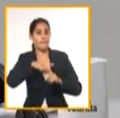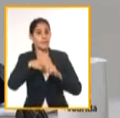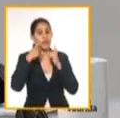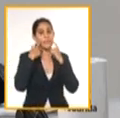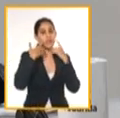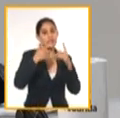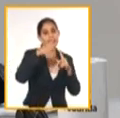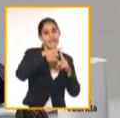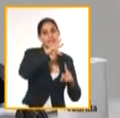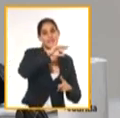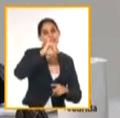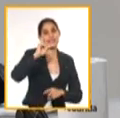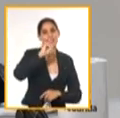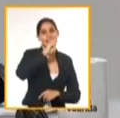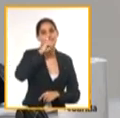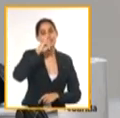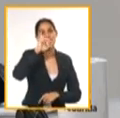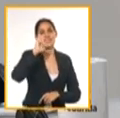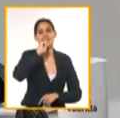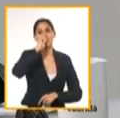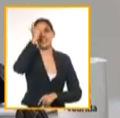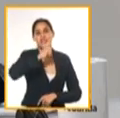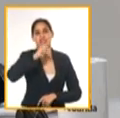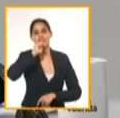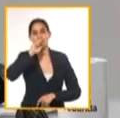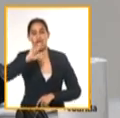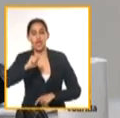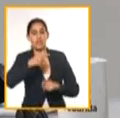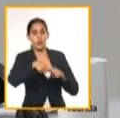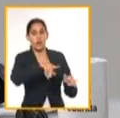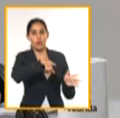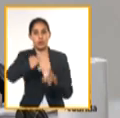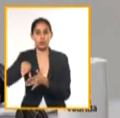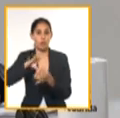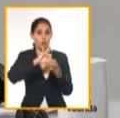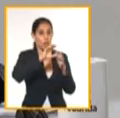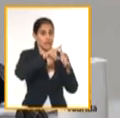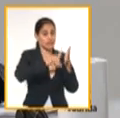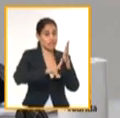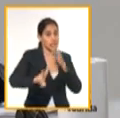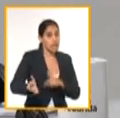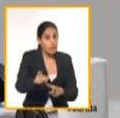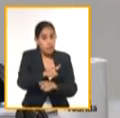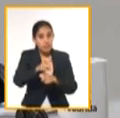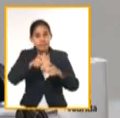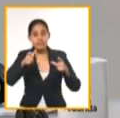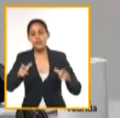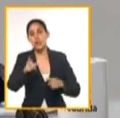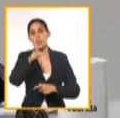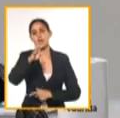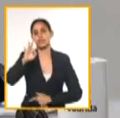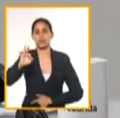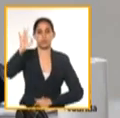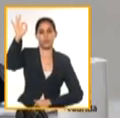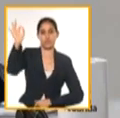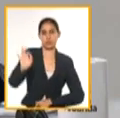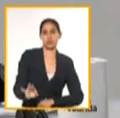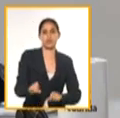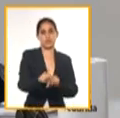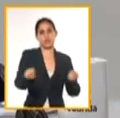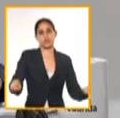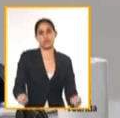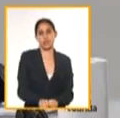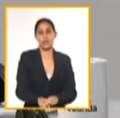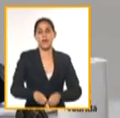San Juan de Letrán, y en la provincia de Guantánamo hay una cantidad importante, el 48% de los sistemas de abasto de la provincia de